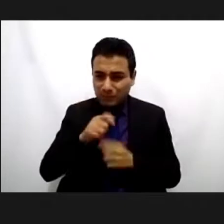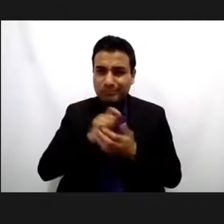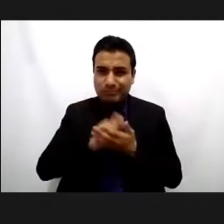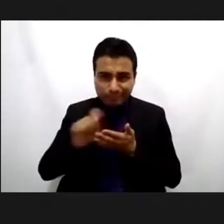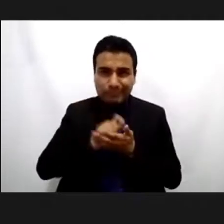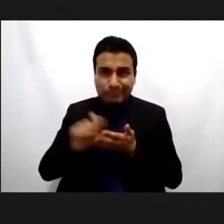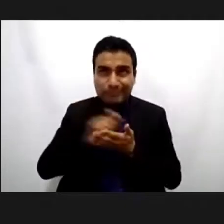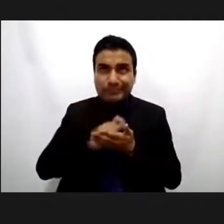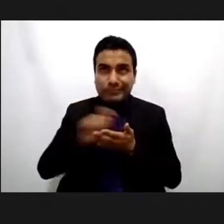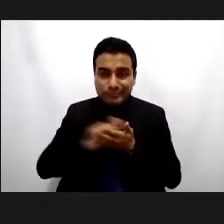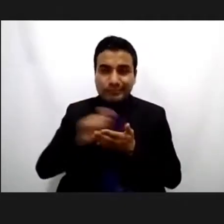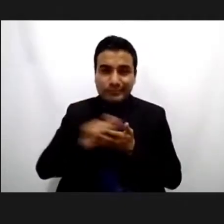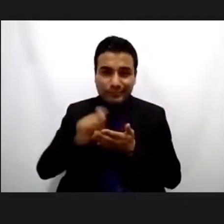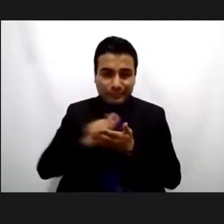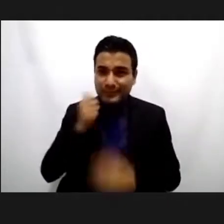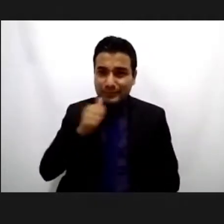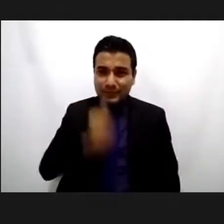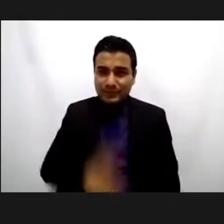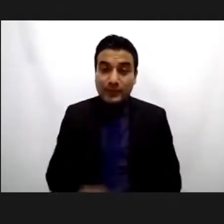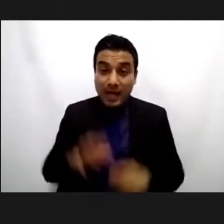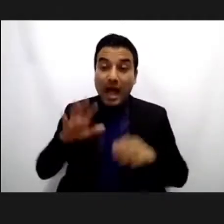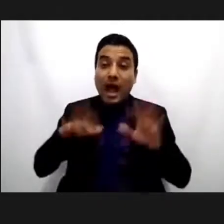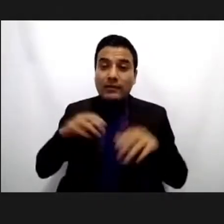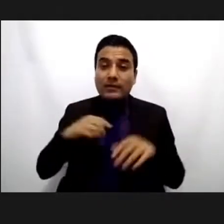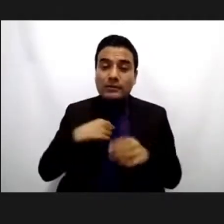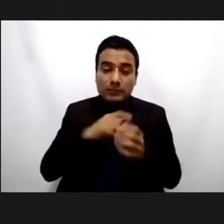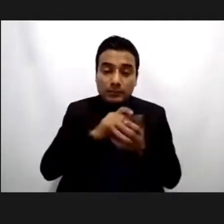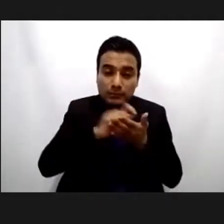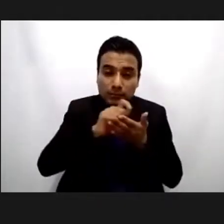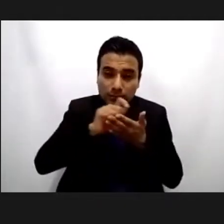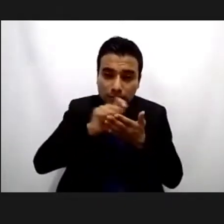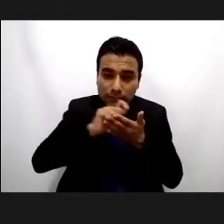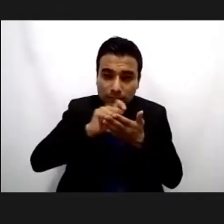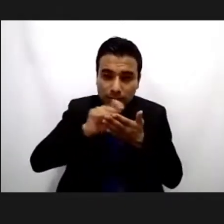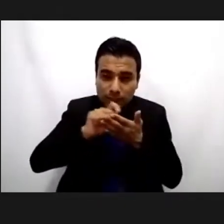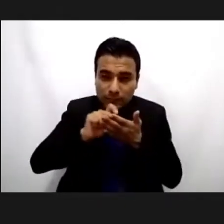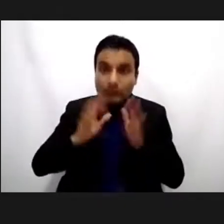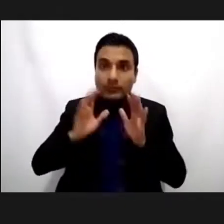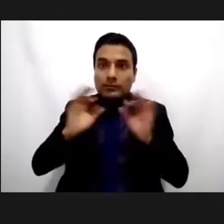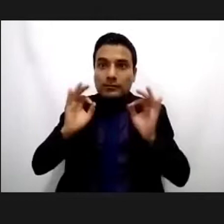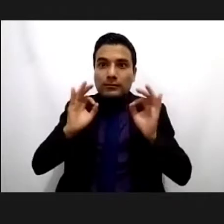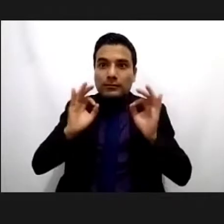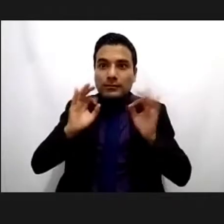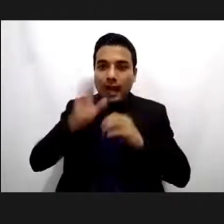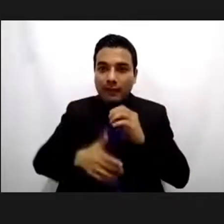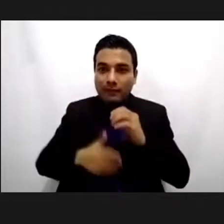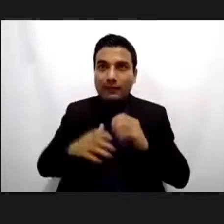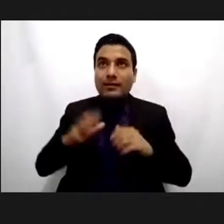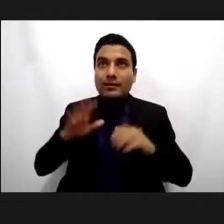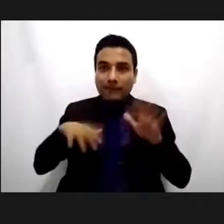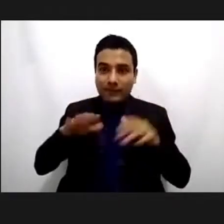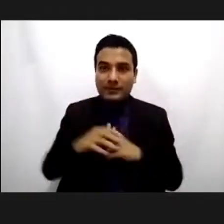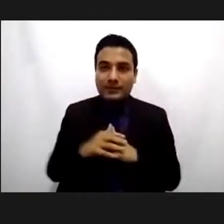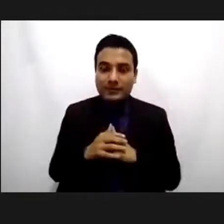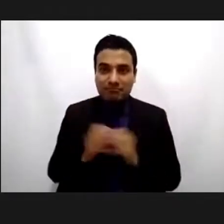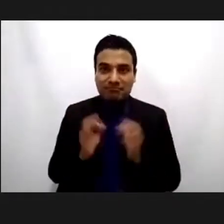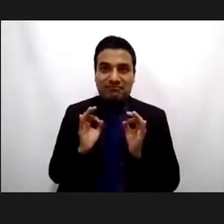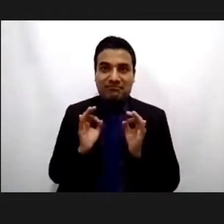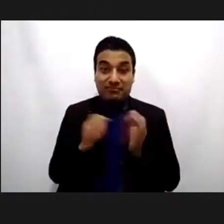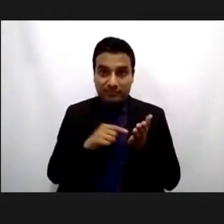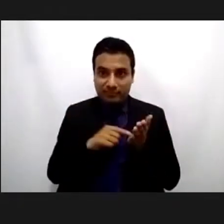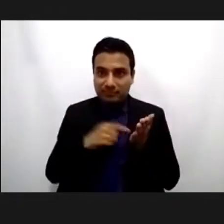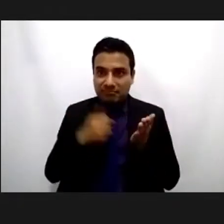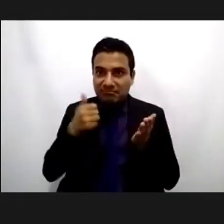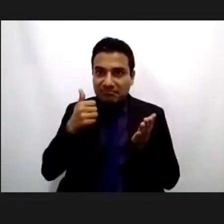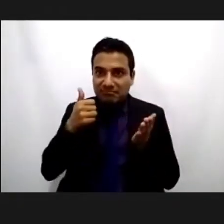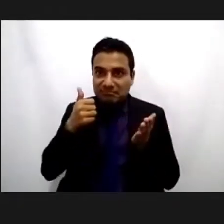estamos escribiendo, llegamos a completar el arco dialéctico, lo terminamos y a veces es lo suficientemente bueno como